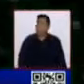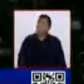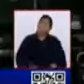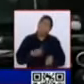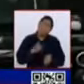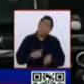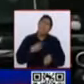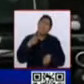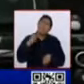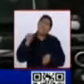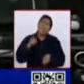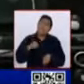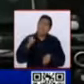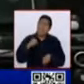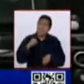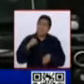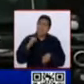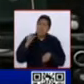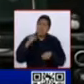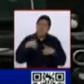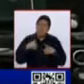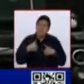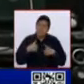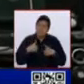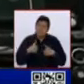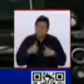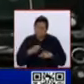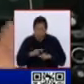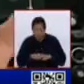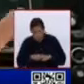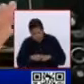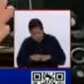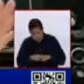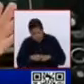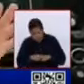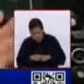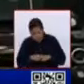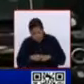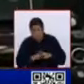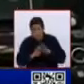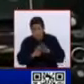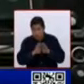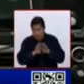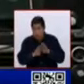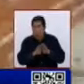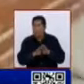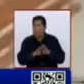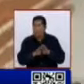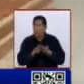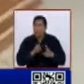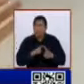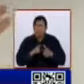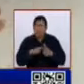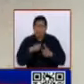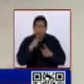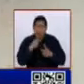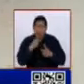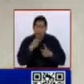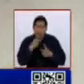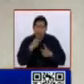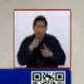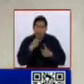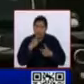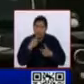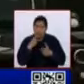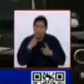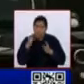Una vez sí dijo que estaba un poquito cansada. Se había sentado en el asiento que había en la puerta. Entonces dice que se sentó como